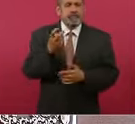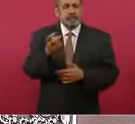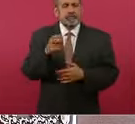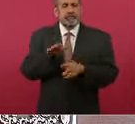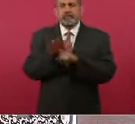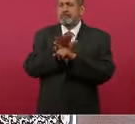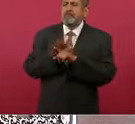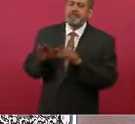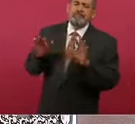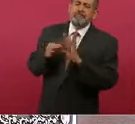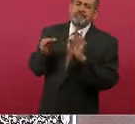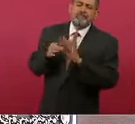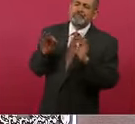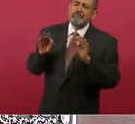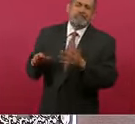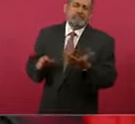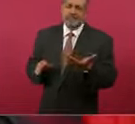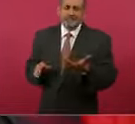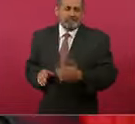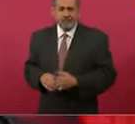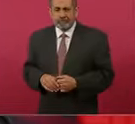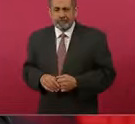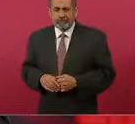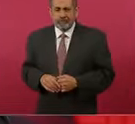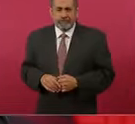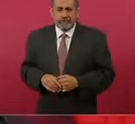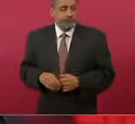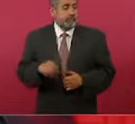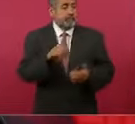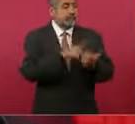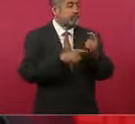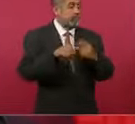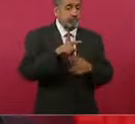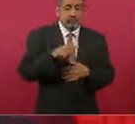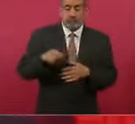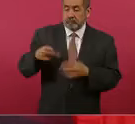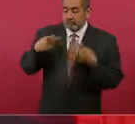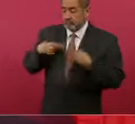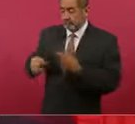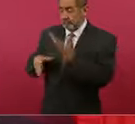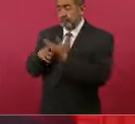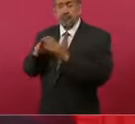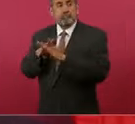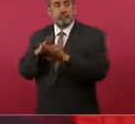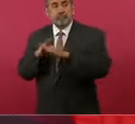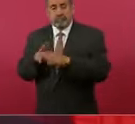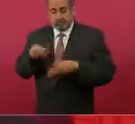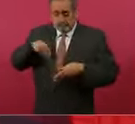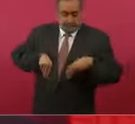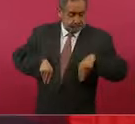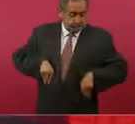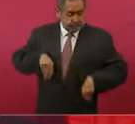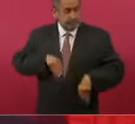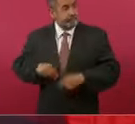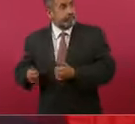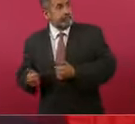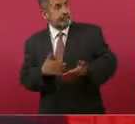de que se cree de que los migrantes llevan la droga, llevan el fentanilo.